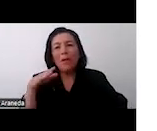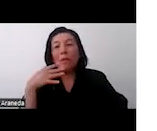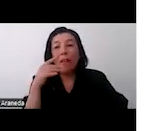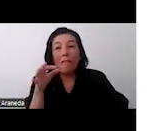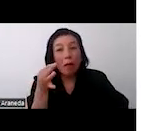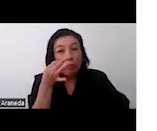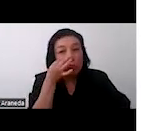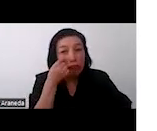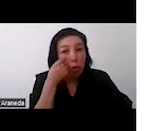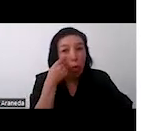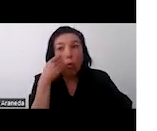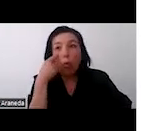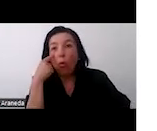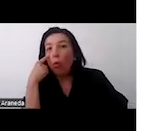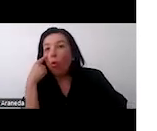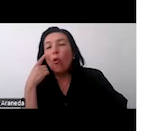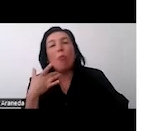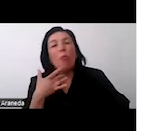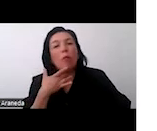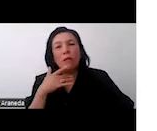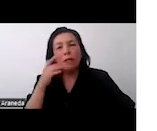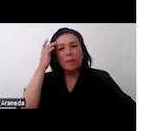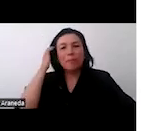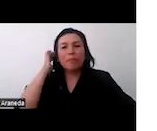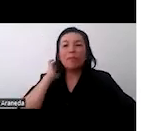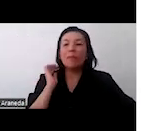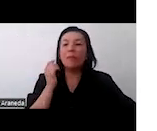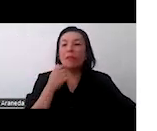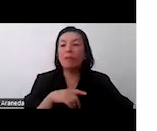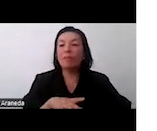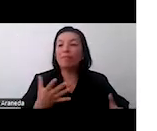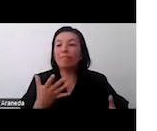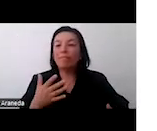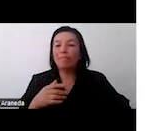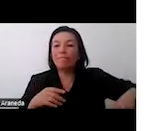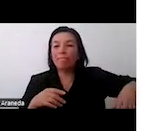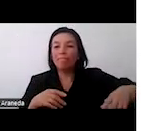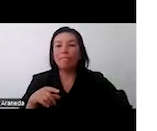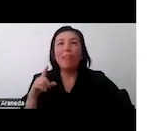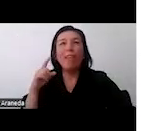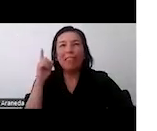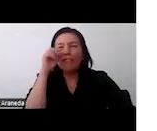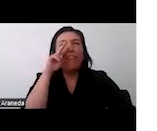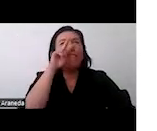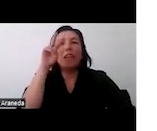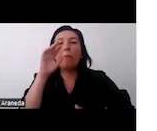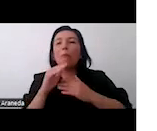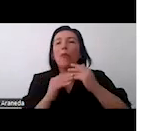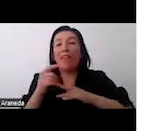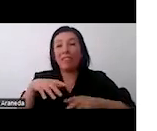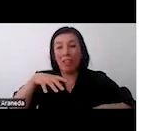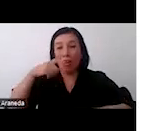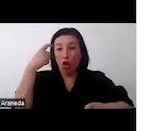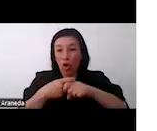ojo, porque es súper difícil de divisarla entre las rocas. Si se fijan,